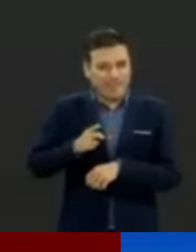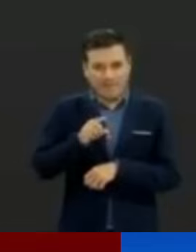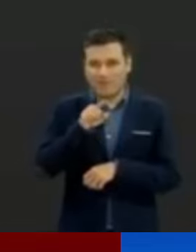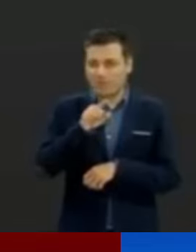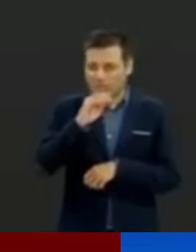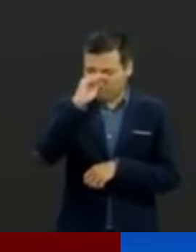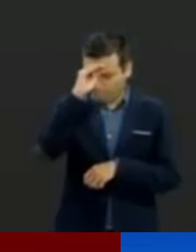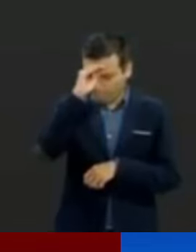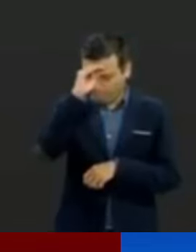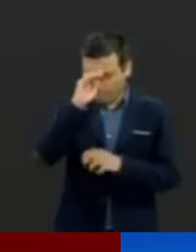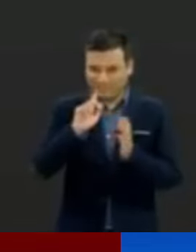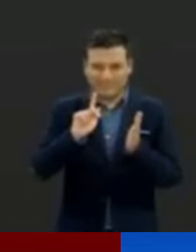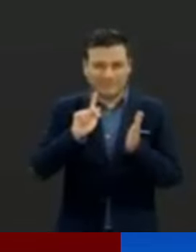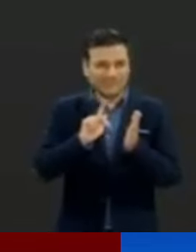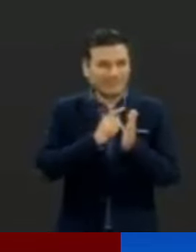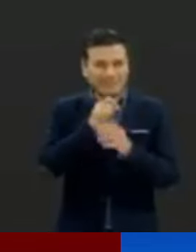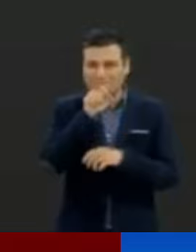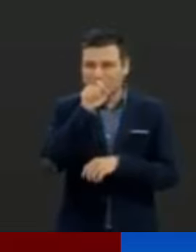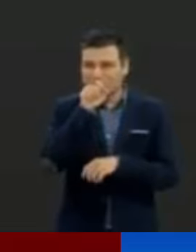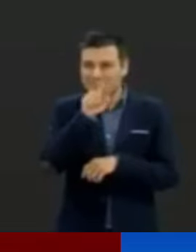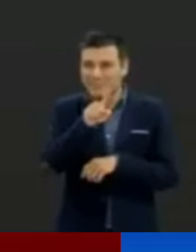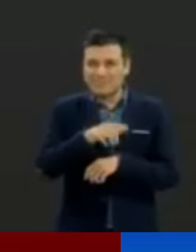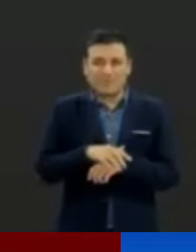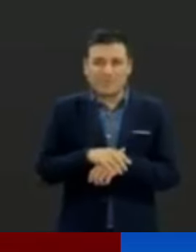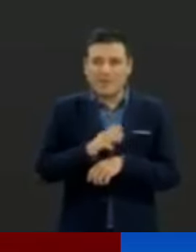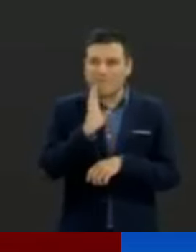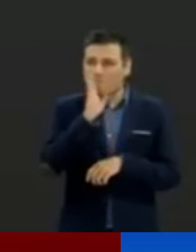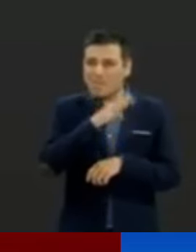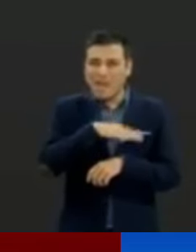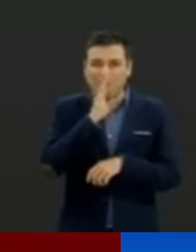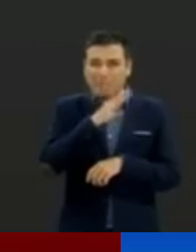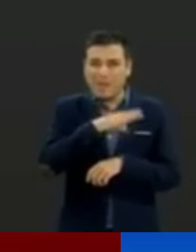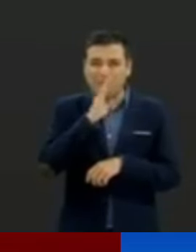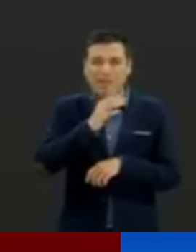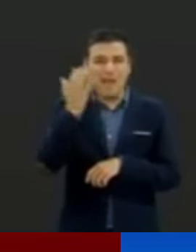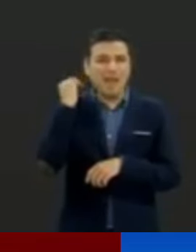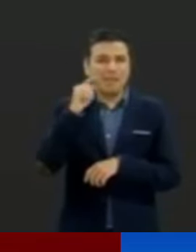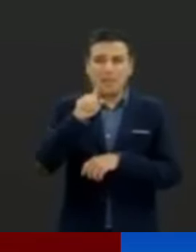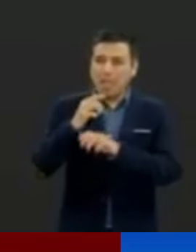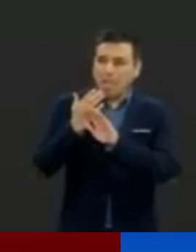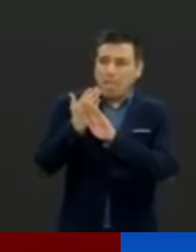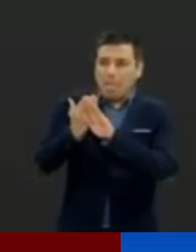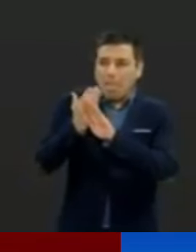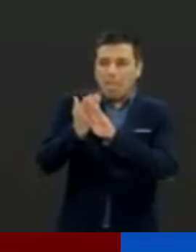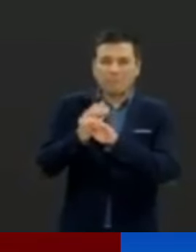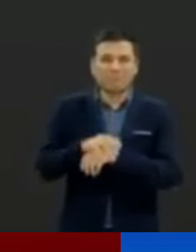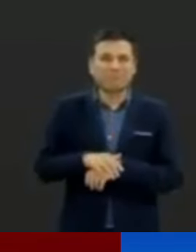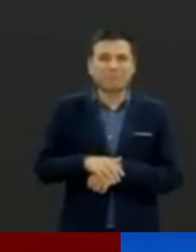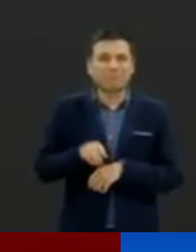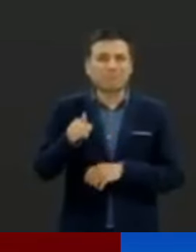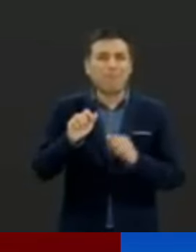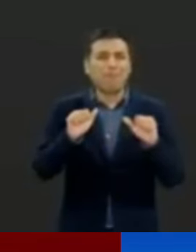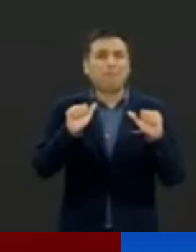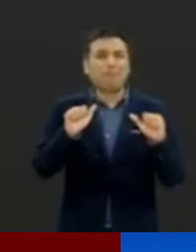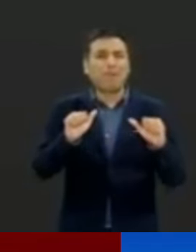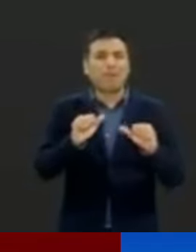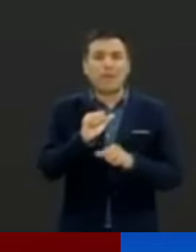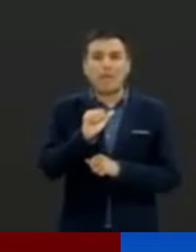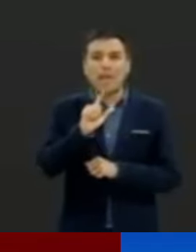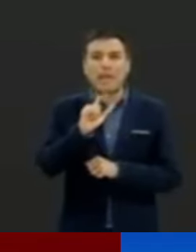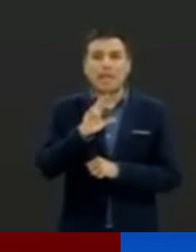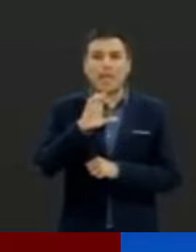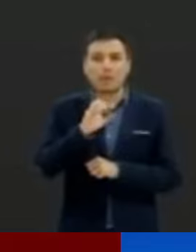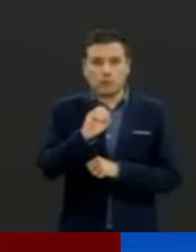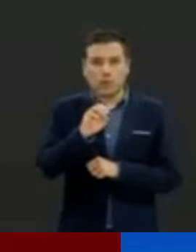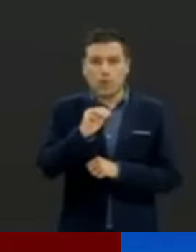Electoral. No dan una, hay una persecución y todas les hemos ganado y les vamos a seguir ganando. Alejandro Moreno ve a